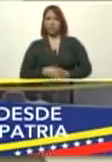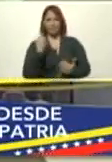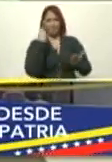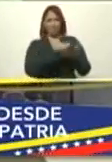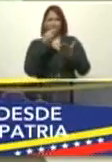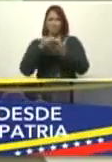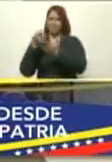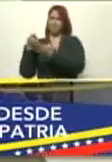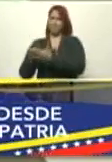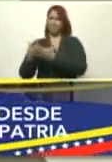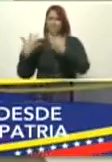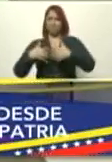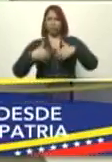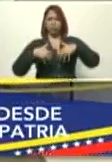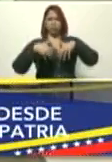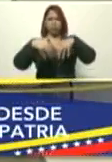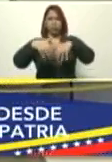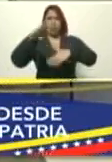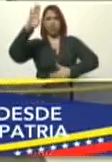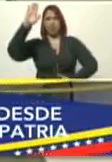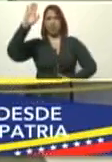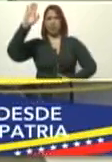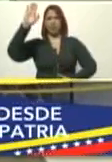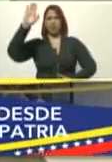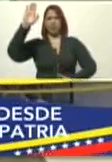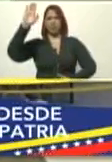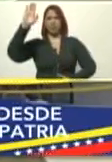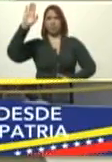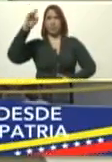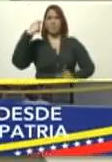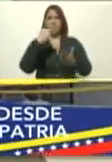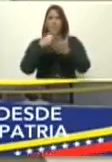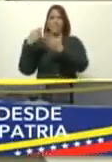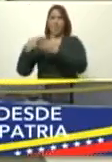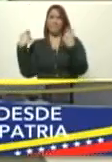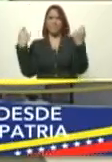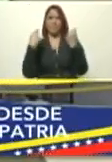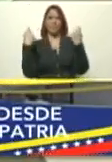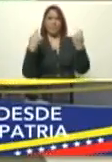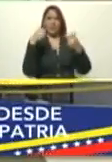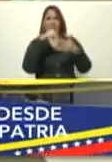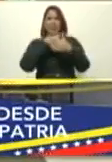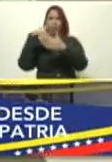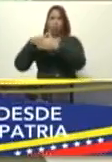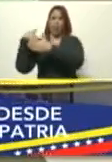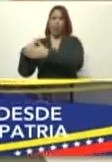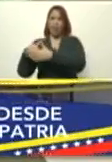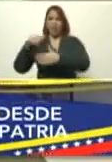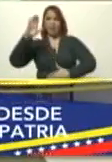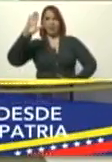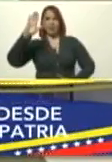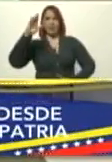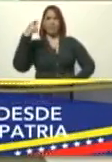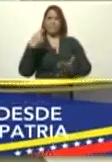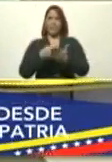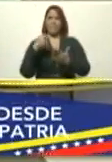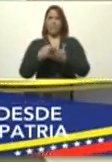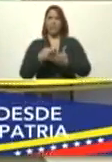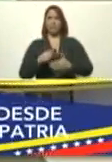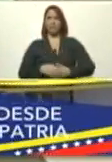Financiaron el aparato militar de Hitler, financiaron las campañas electorales de Hitler, financiaron los